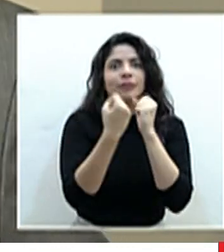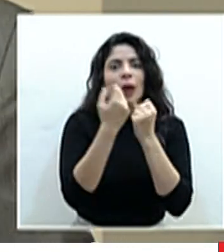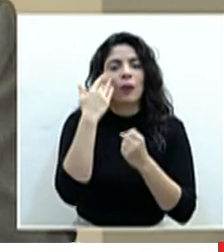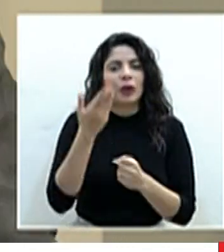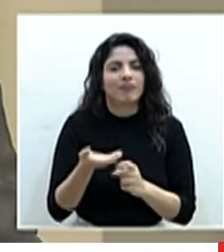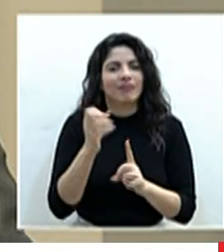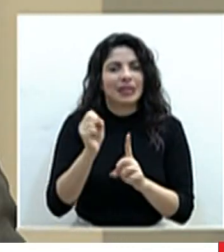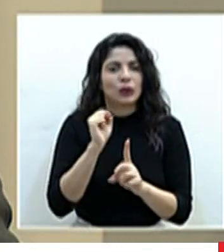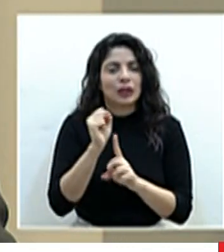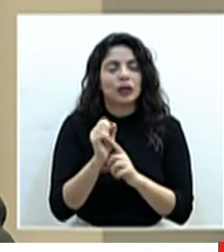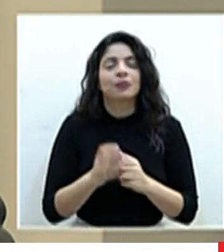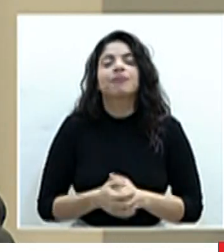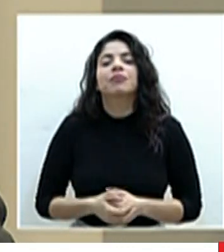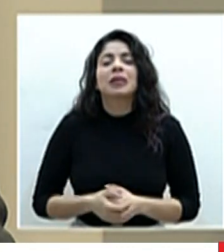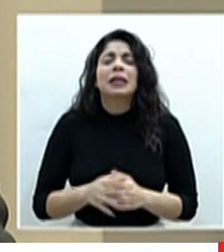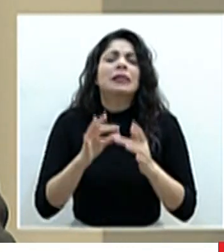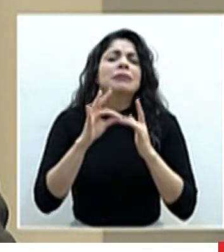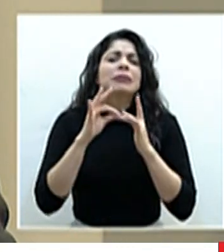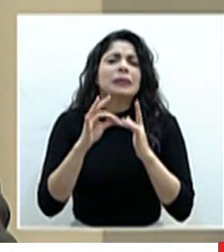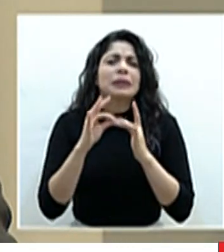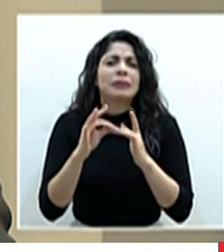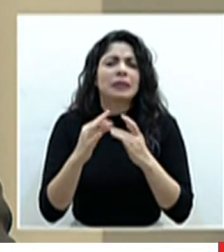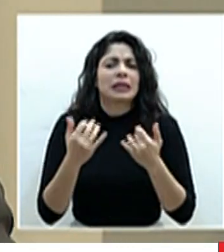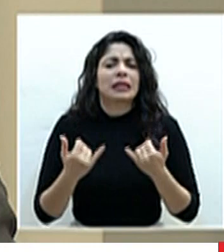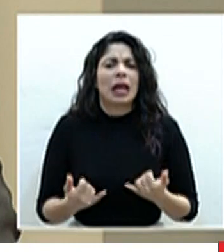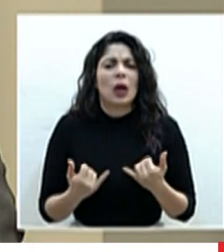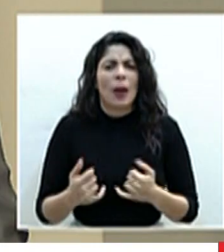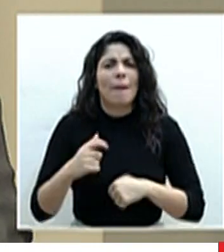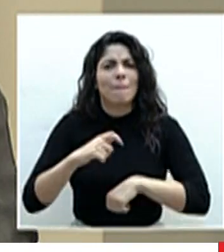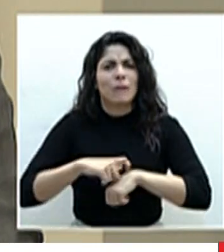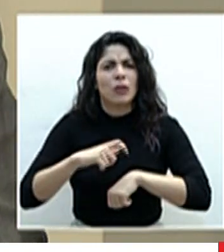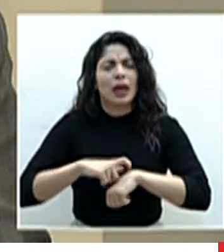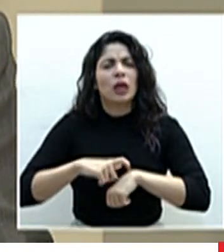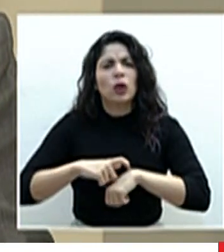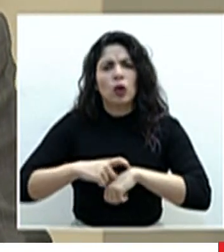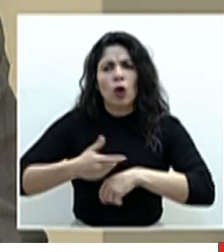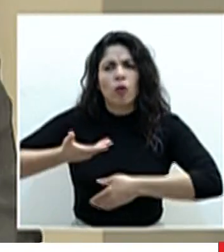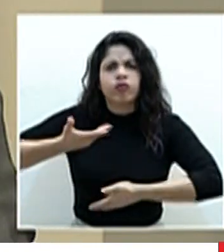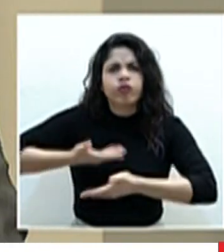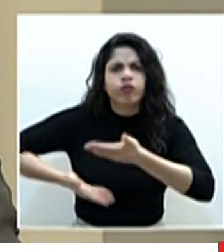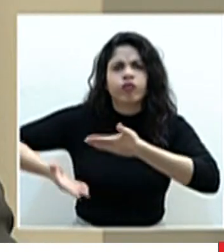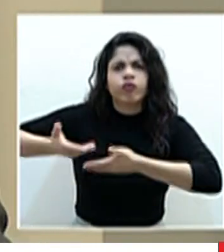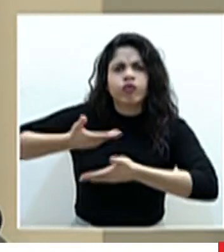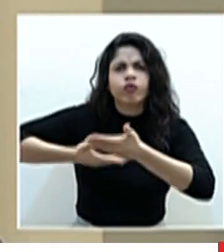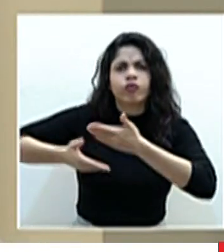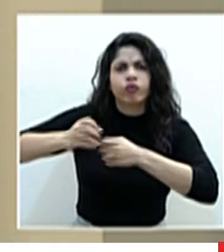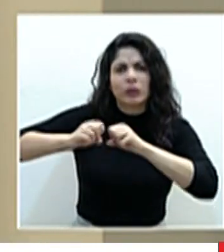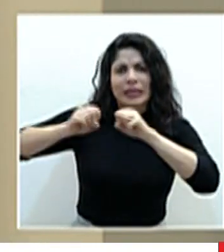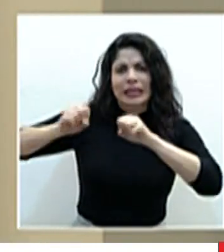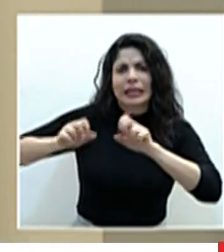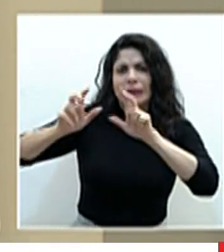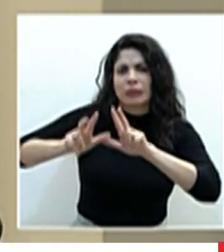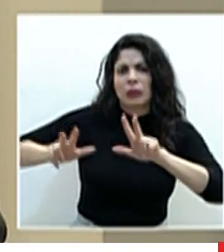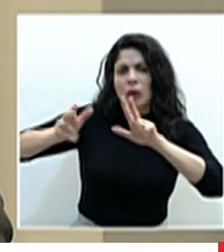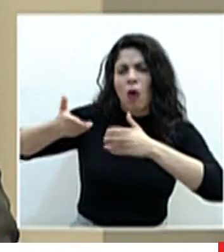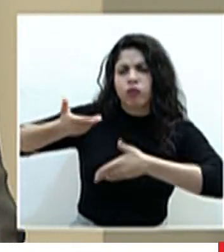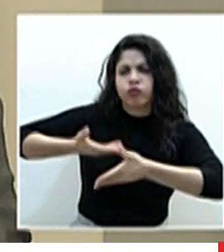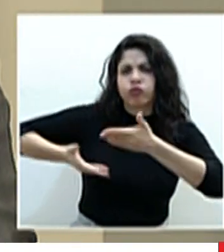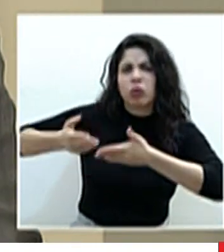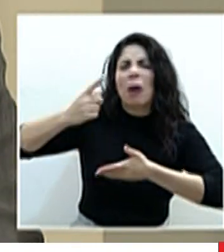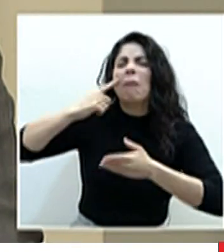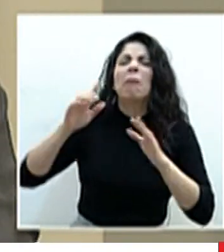situación. Particularmente hemos llegado a un momento de coordinación con el sistema de las Naciones Unidas